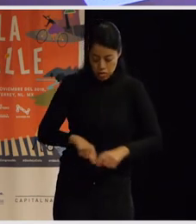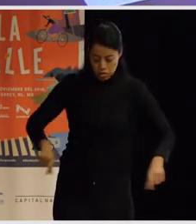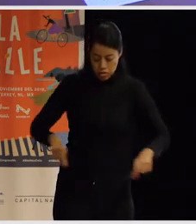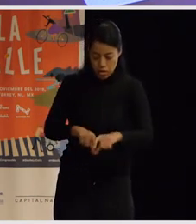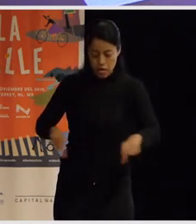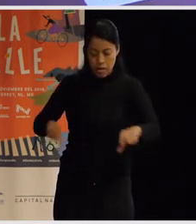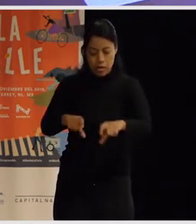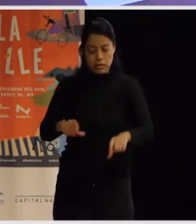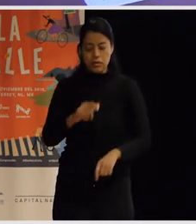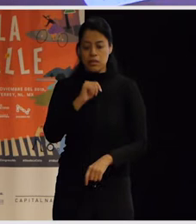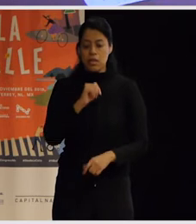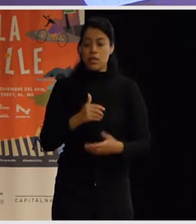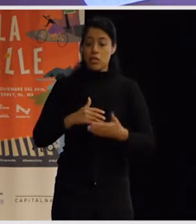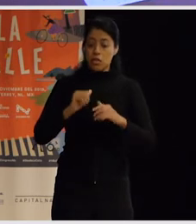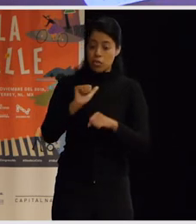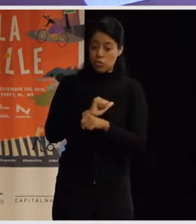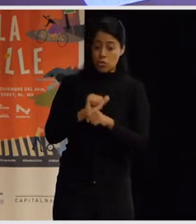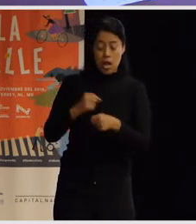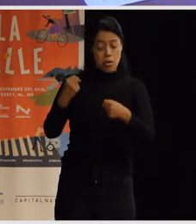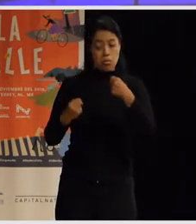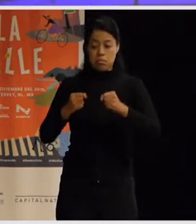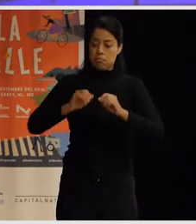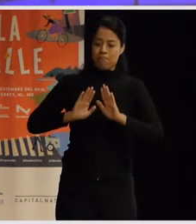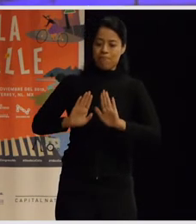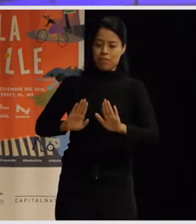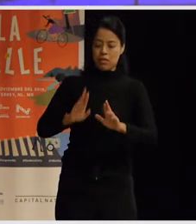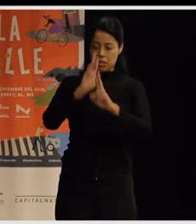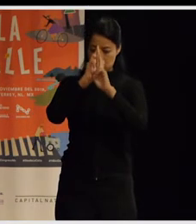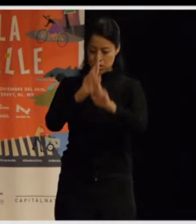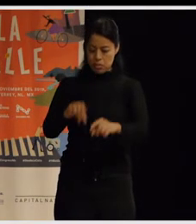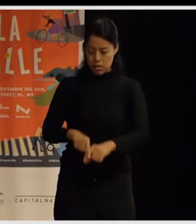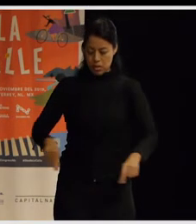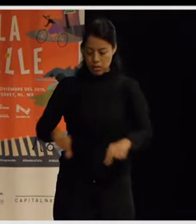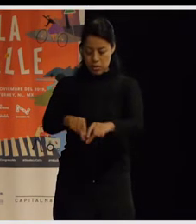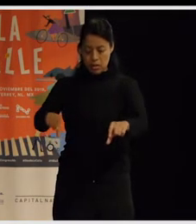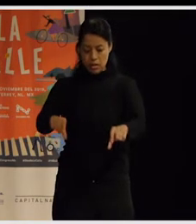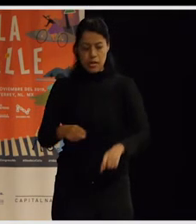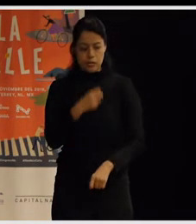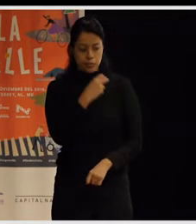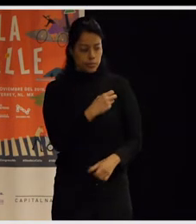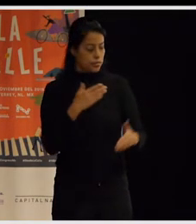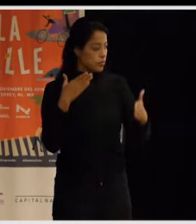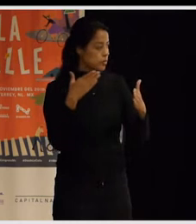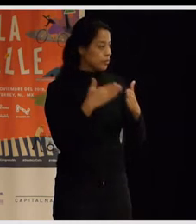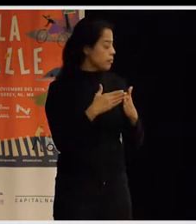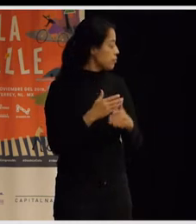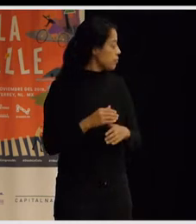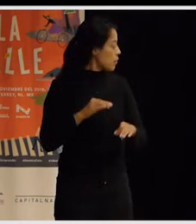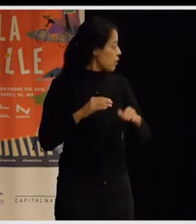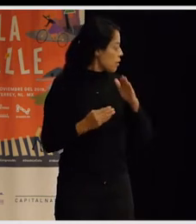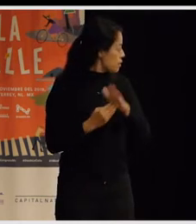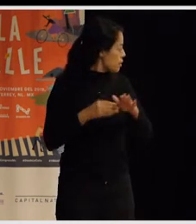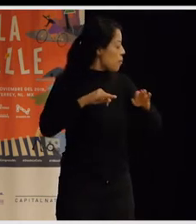el cruce y los carros estaban parando la siguiente porque esos son los desafíos modales en los que hemos trabajado mesas de